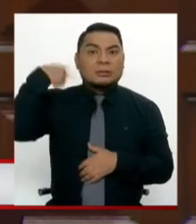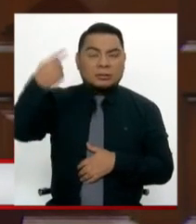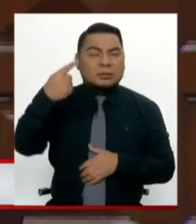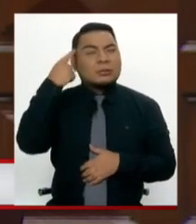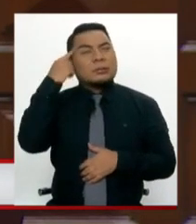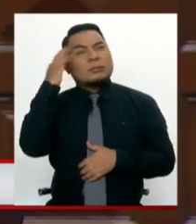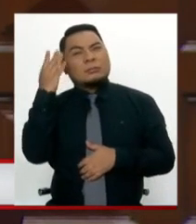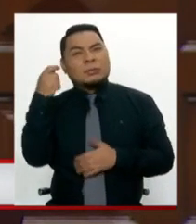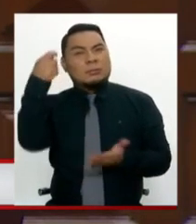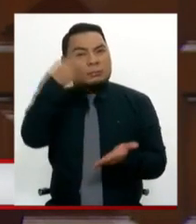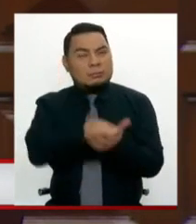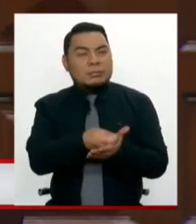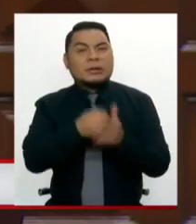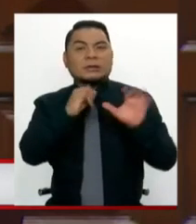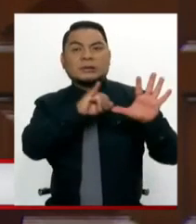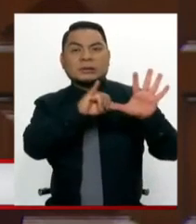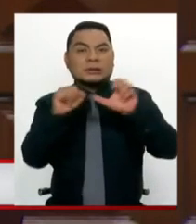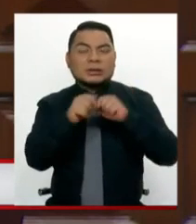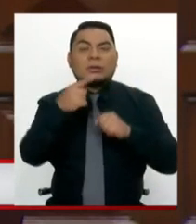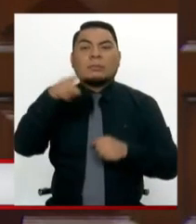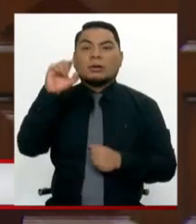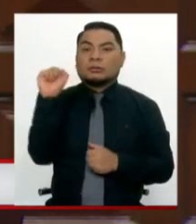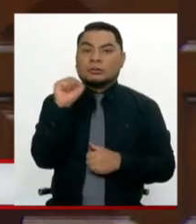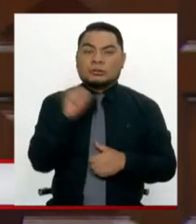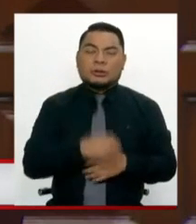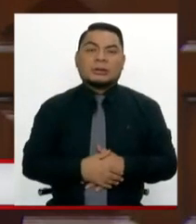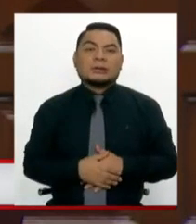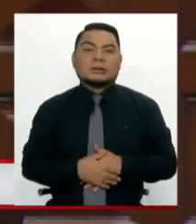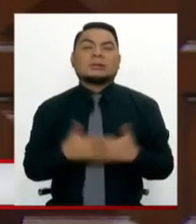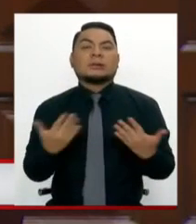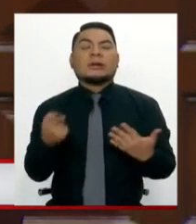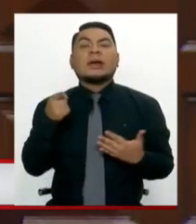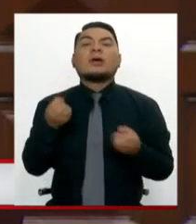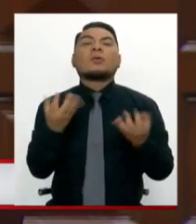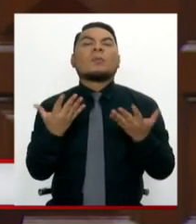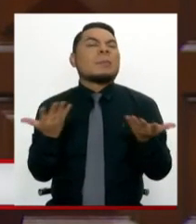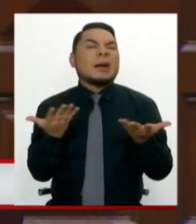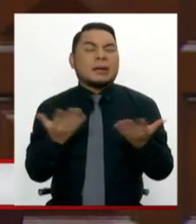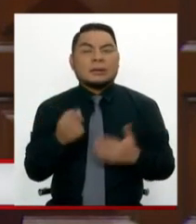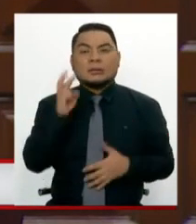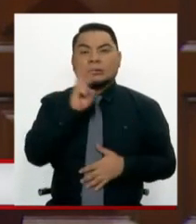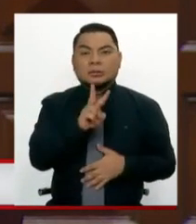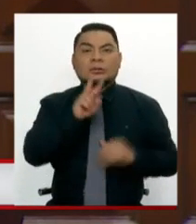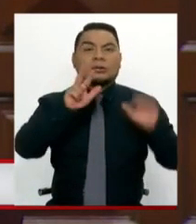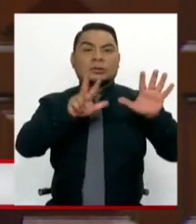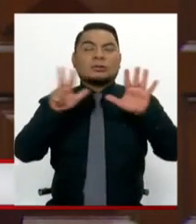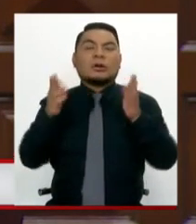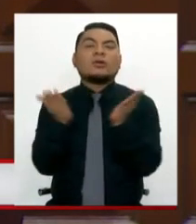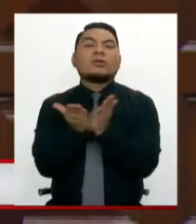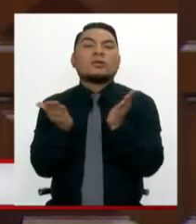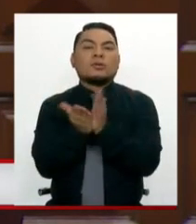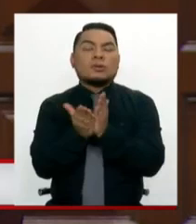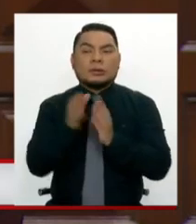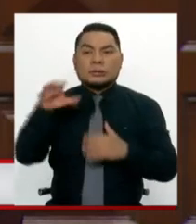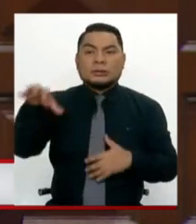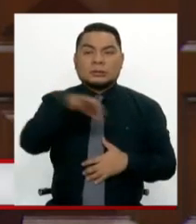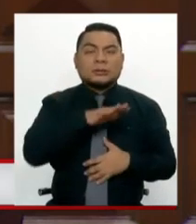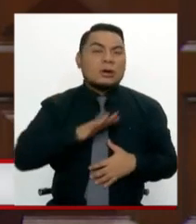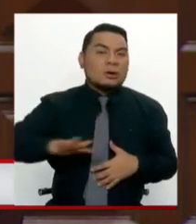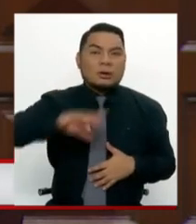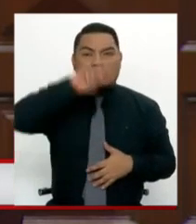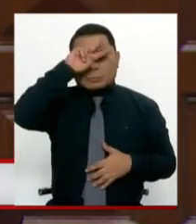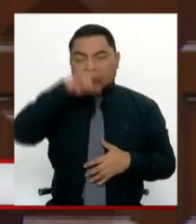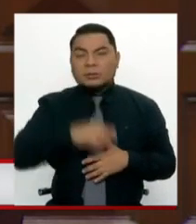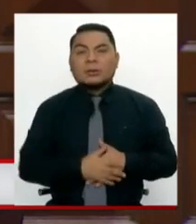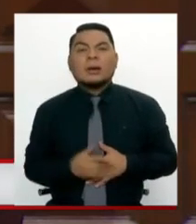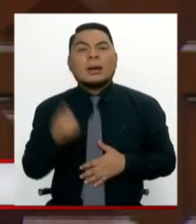invertir cerca de 600 millones de soles en 288 instituciones educativas a nivel